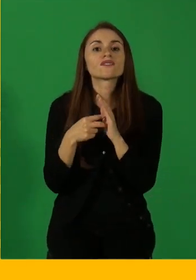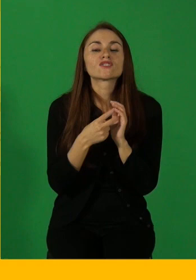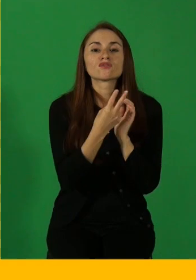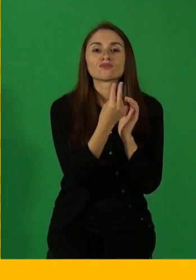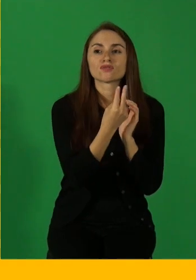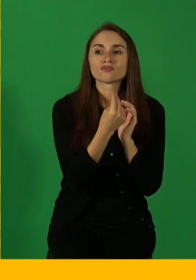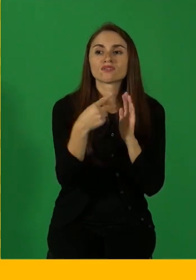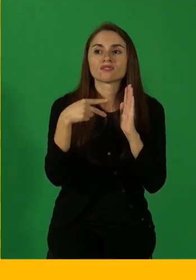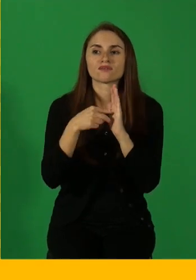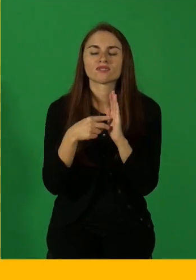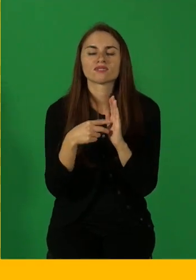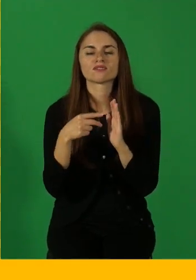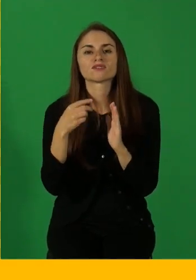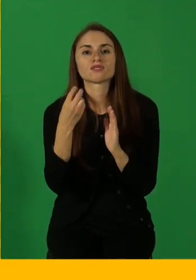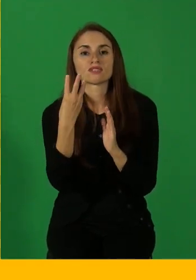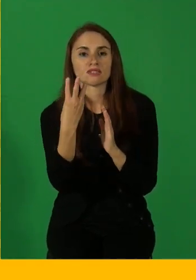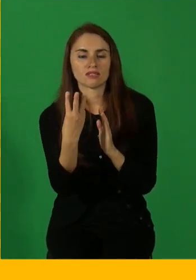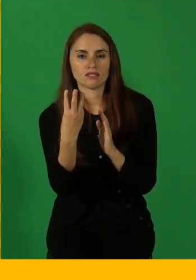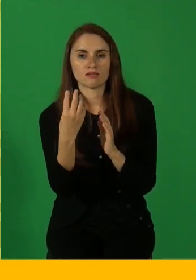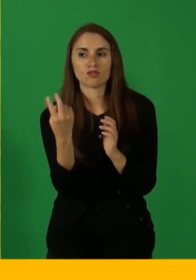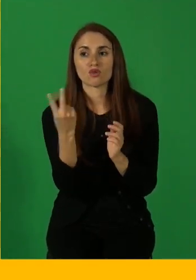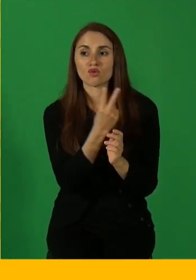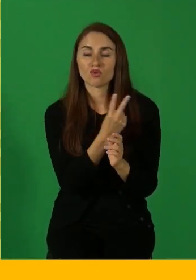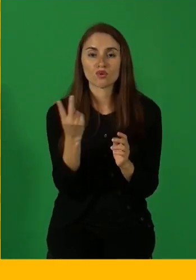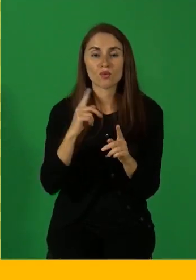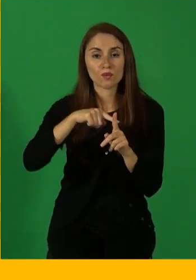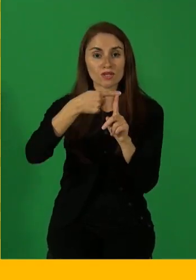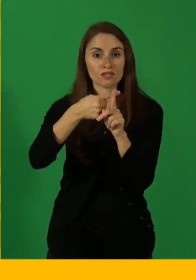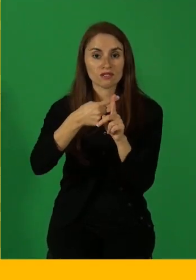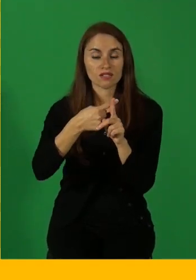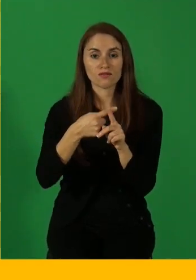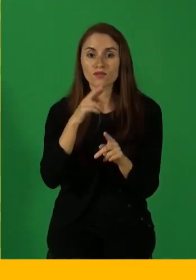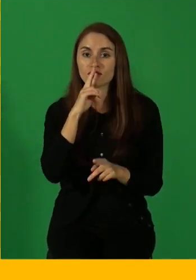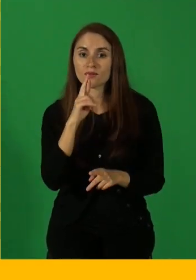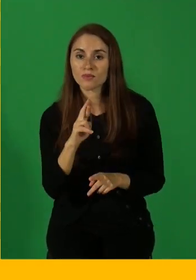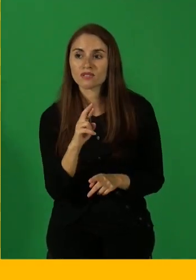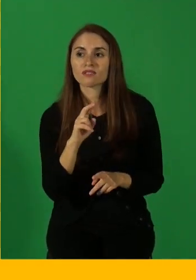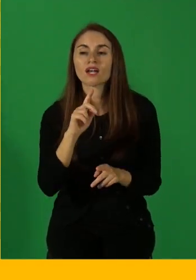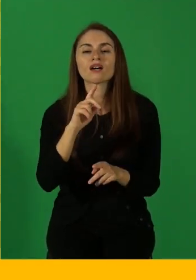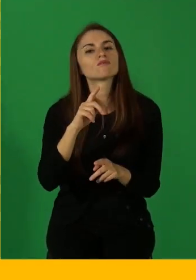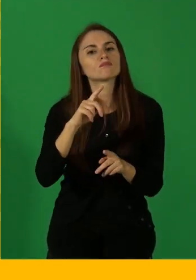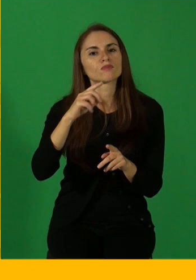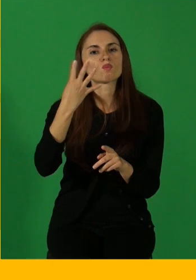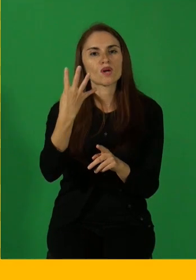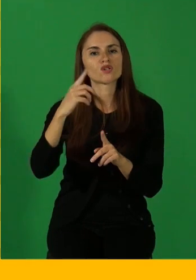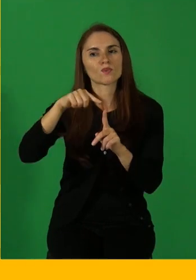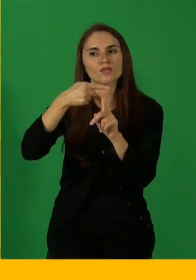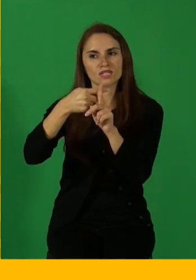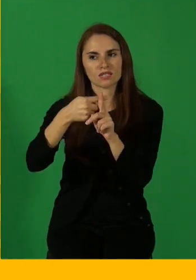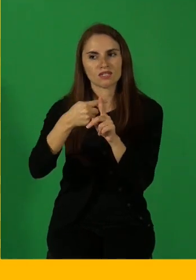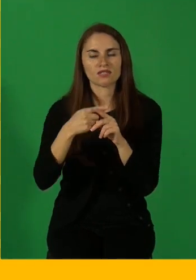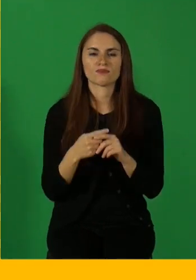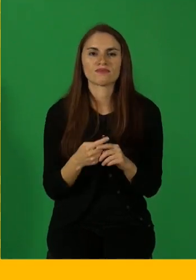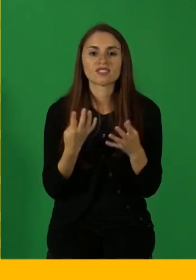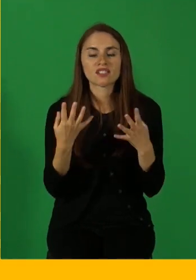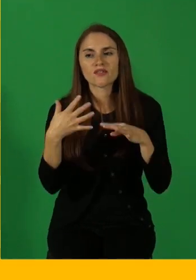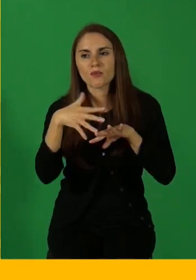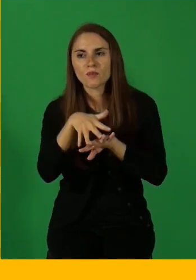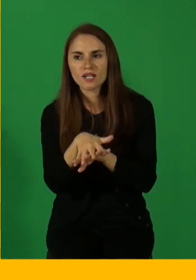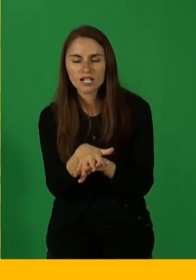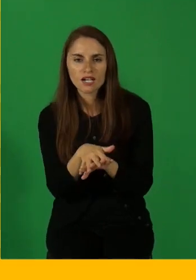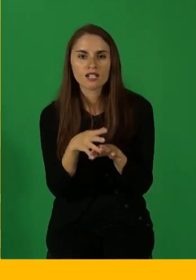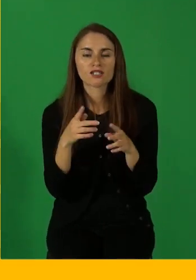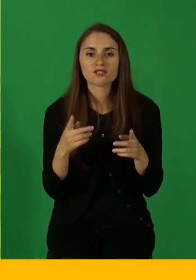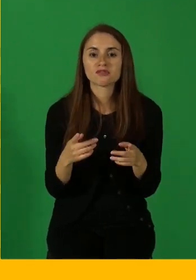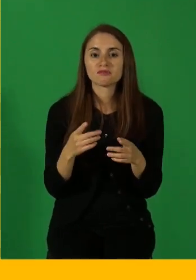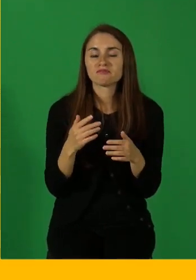con números enteros positivos y nos daría 4 positivo, ¿te das cuenta? Y vamos mezclando y no